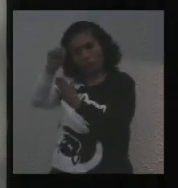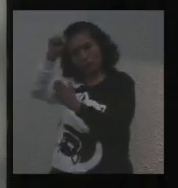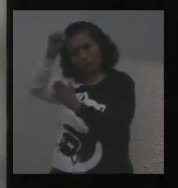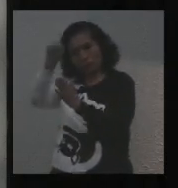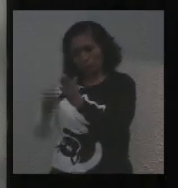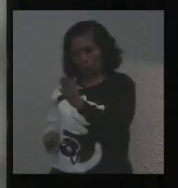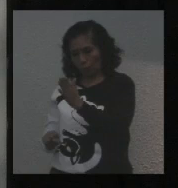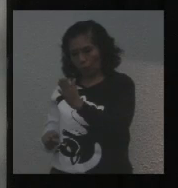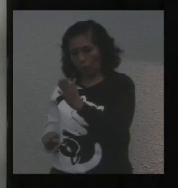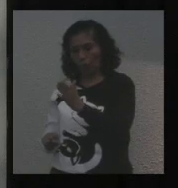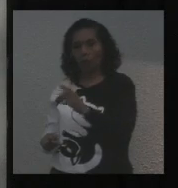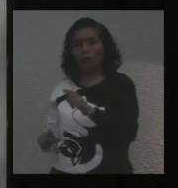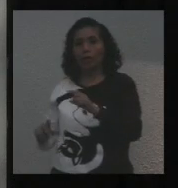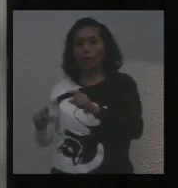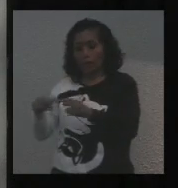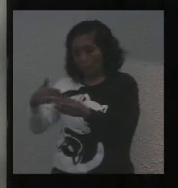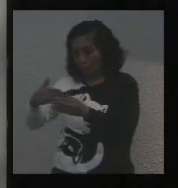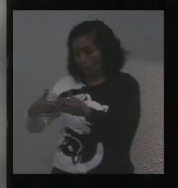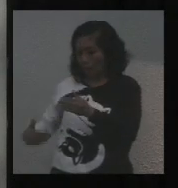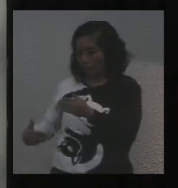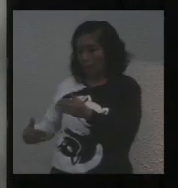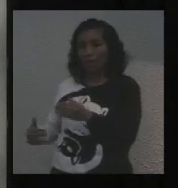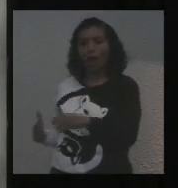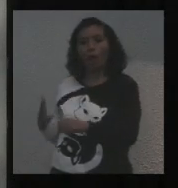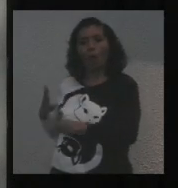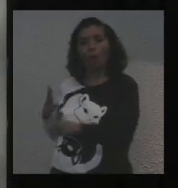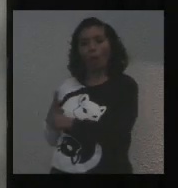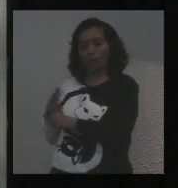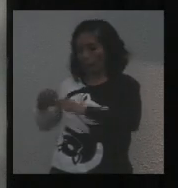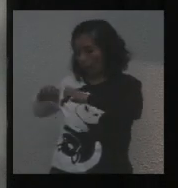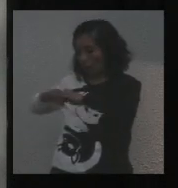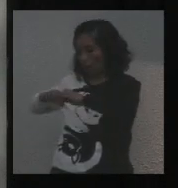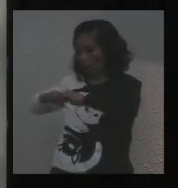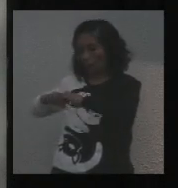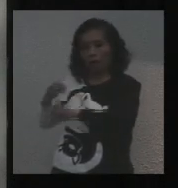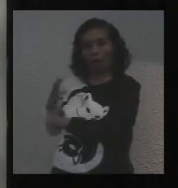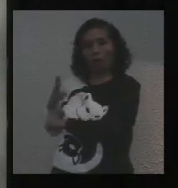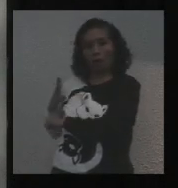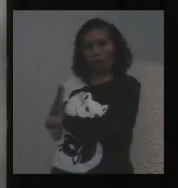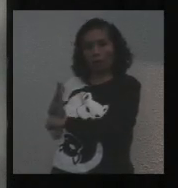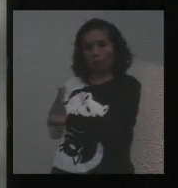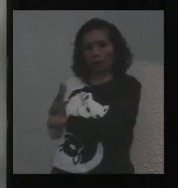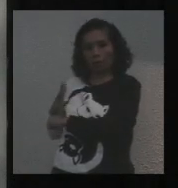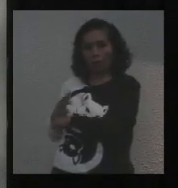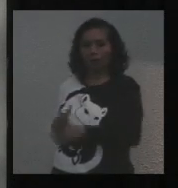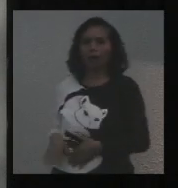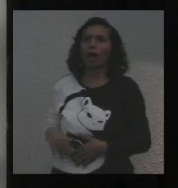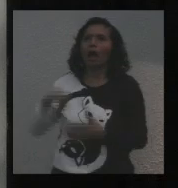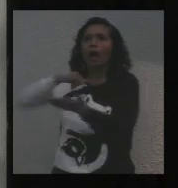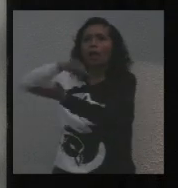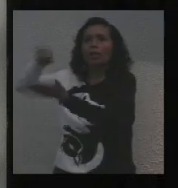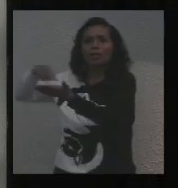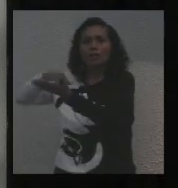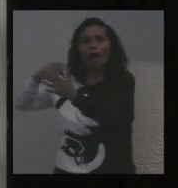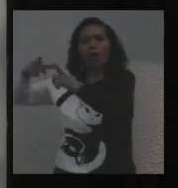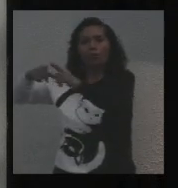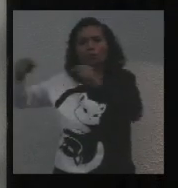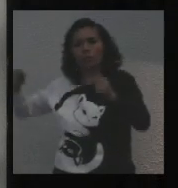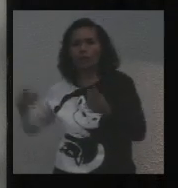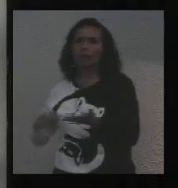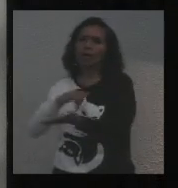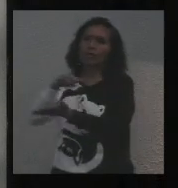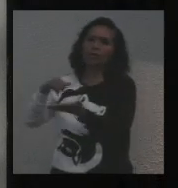paralelo límite de las repúblicas de México y Guatemala. Segundo, las islas de Cozumel, Cancún,